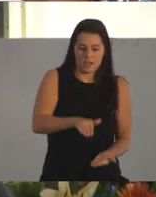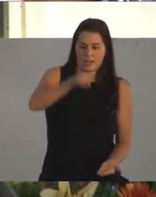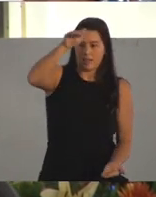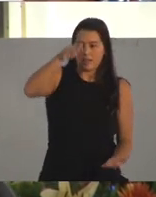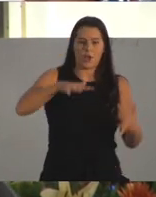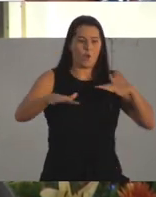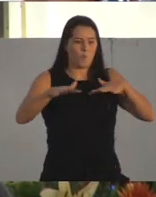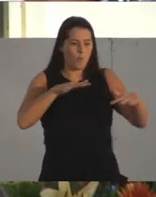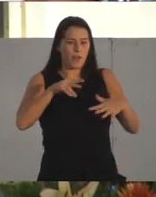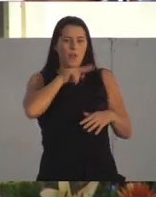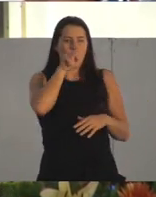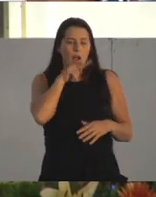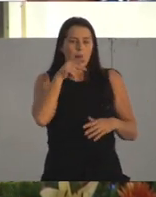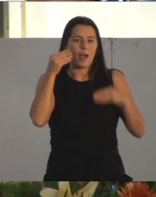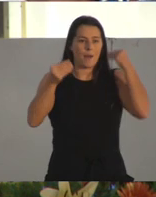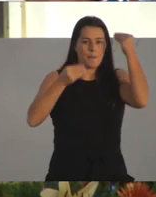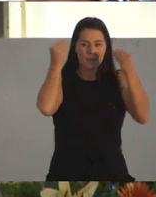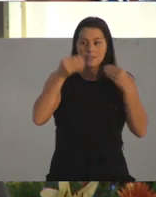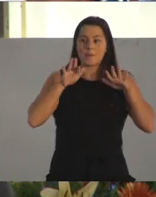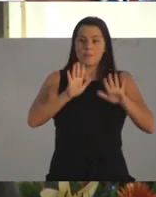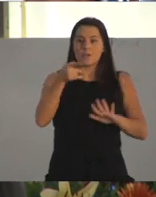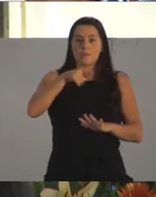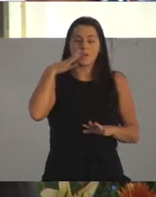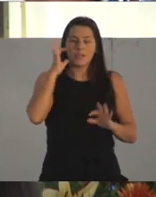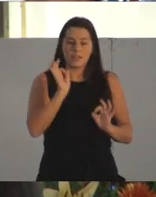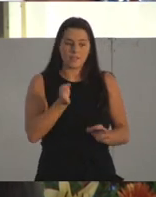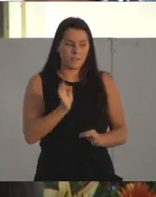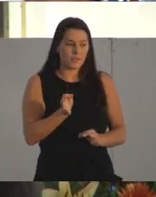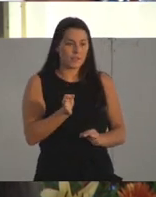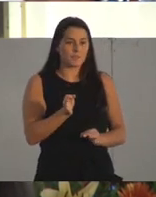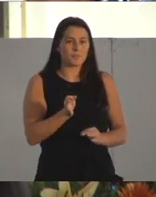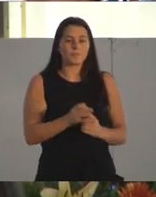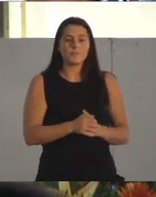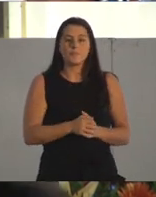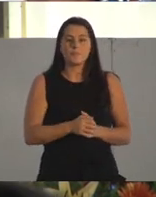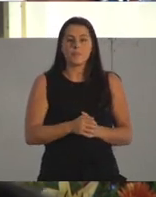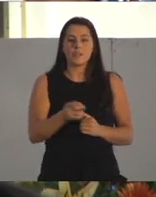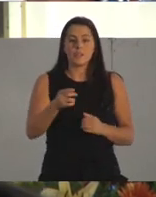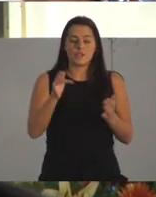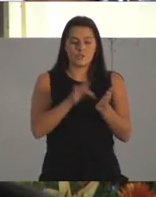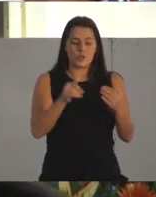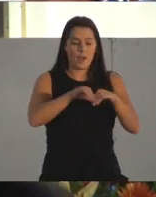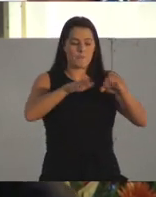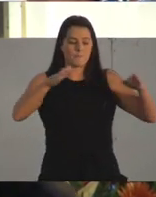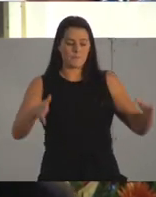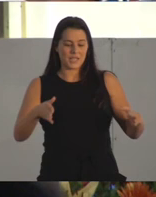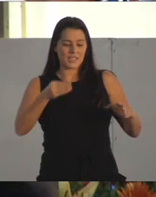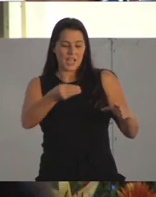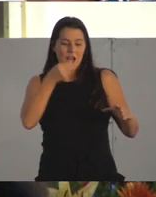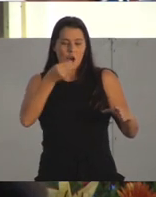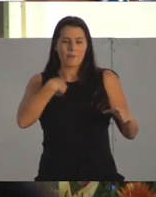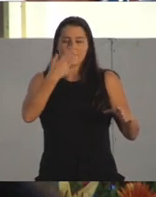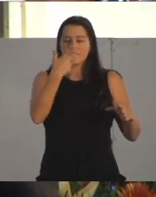para pensar. Pero también es verdad que delante de una mesa nos gusta disfrutar de sabores,